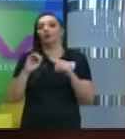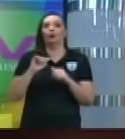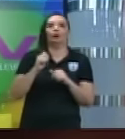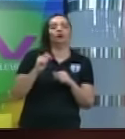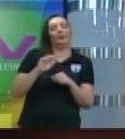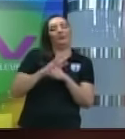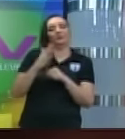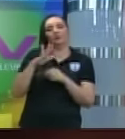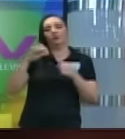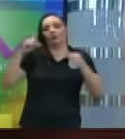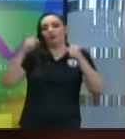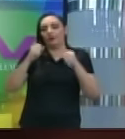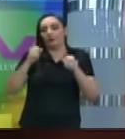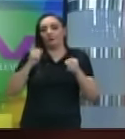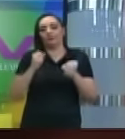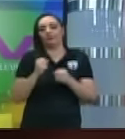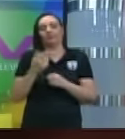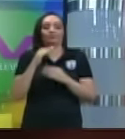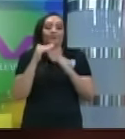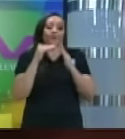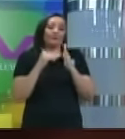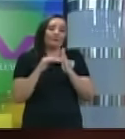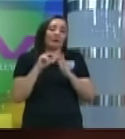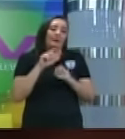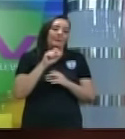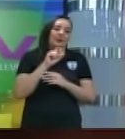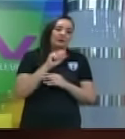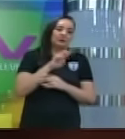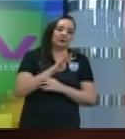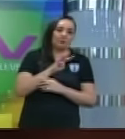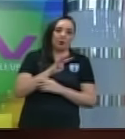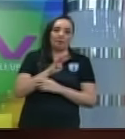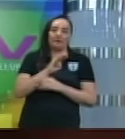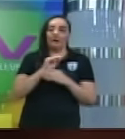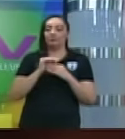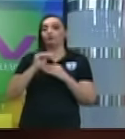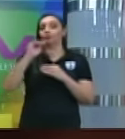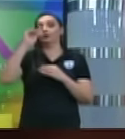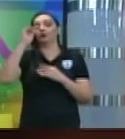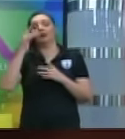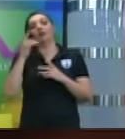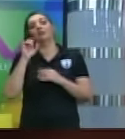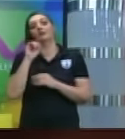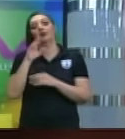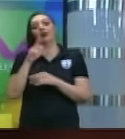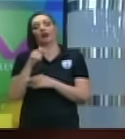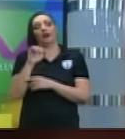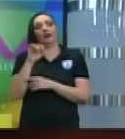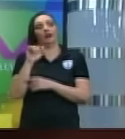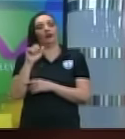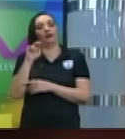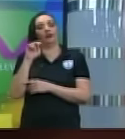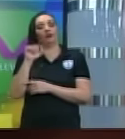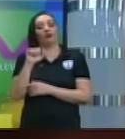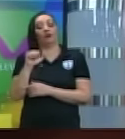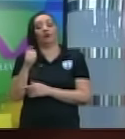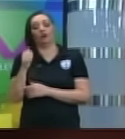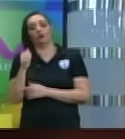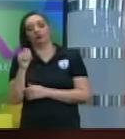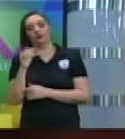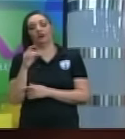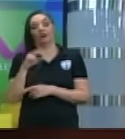ligeramente frío, con mínimas por ahí en los 20, 19 grados centígrados, 11 en Galeana, 13 en Doctor Arroyo. Por la tarde esperamos marcar